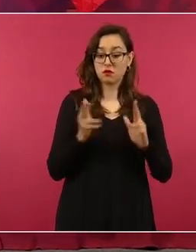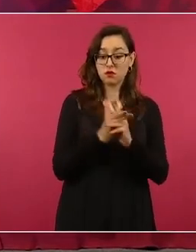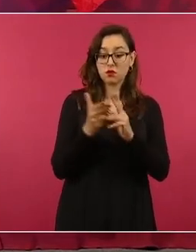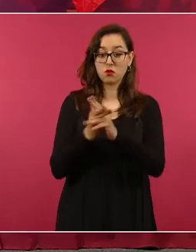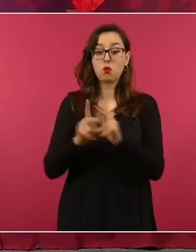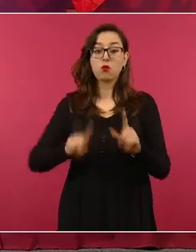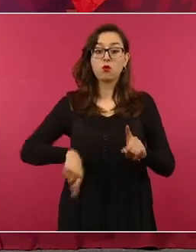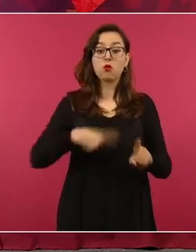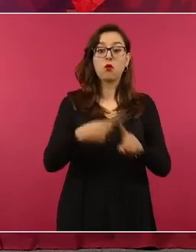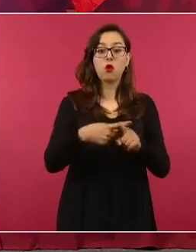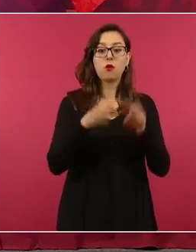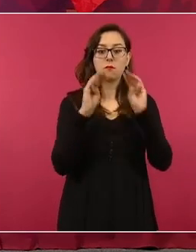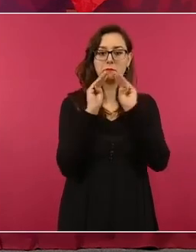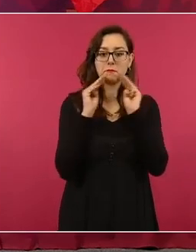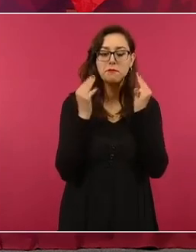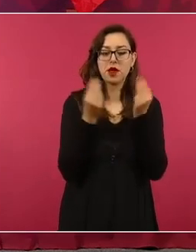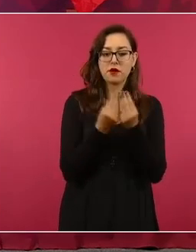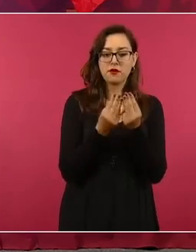Sí,